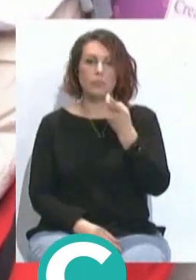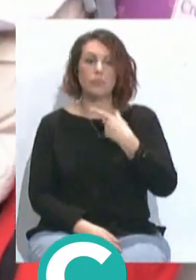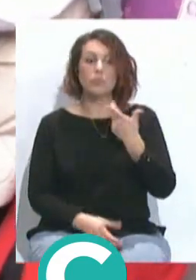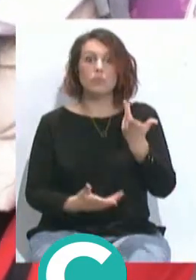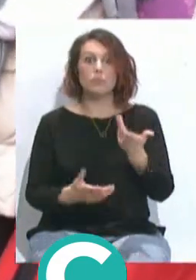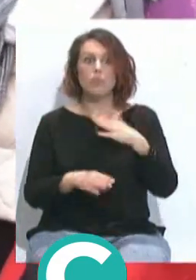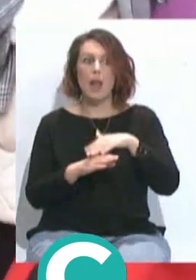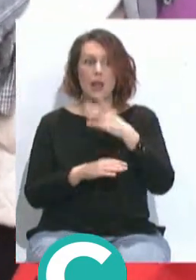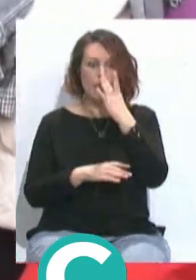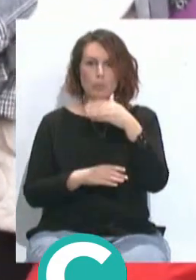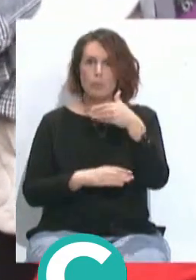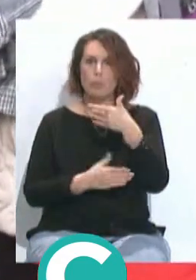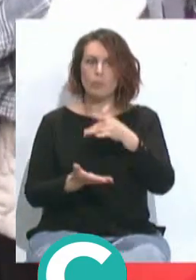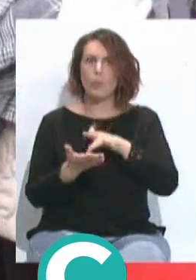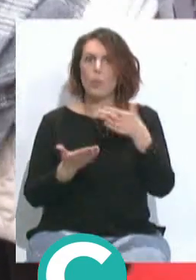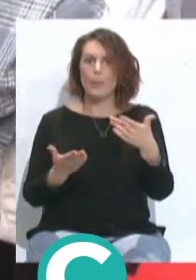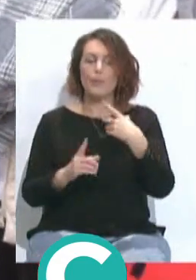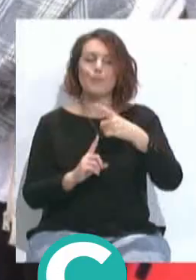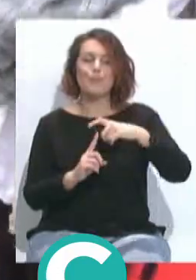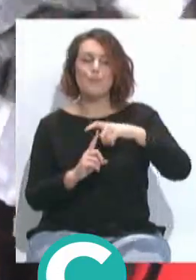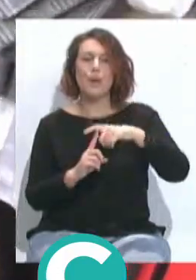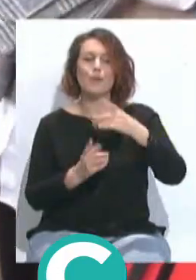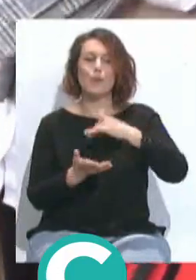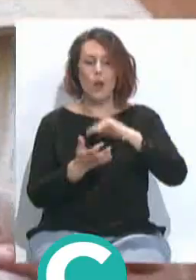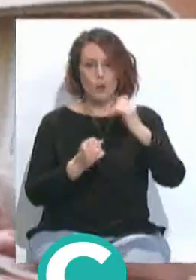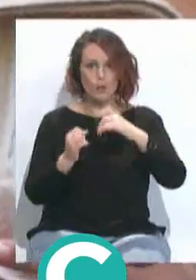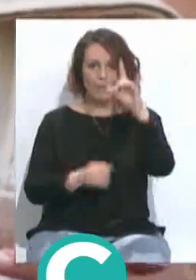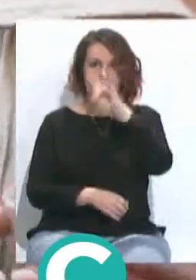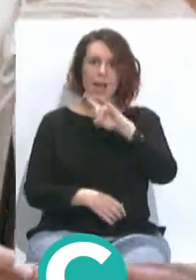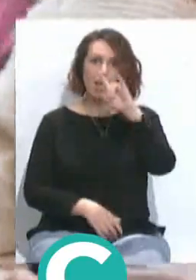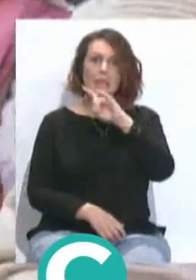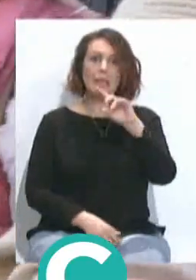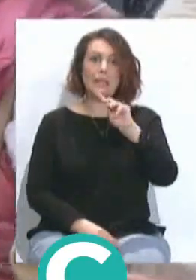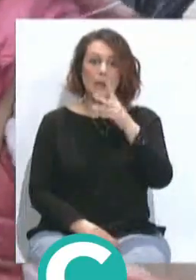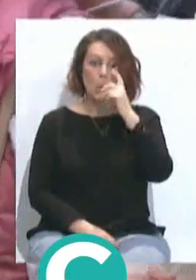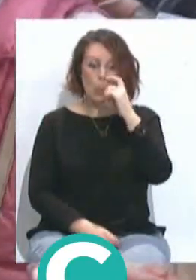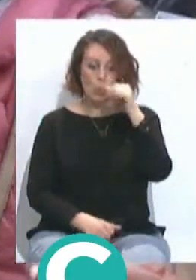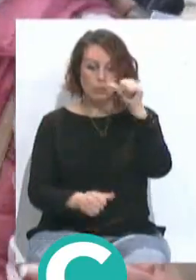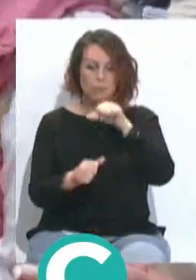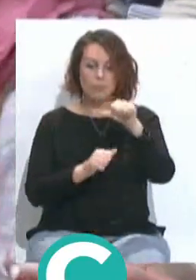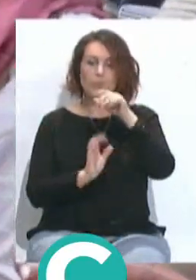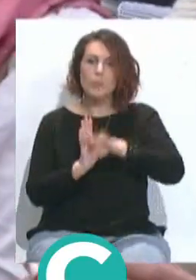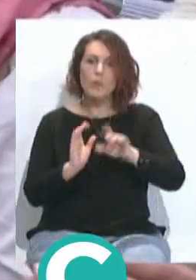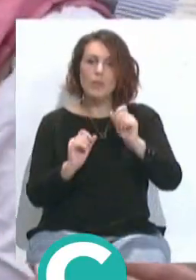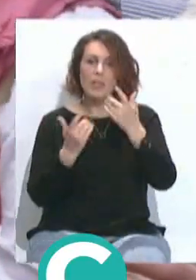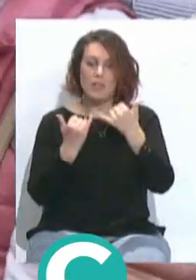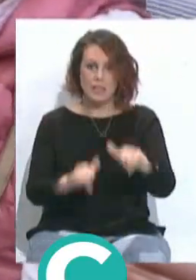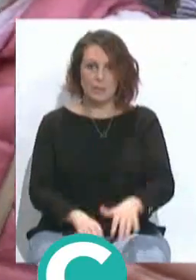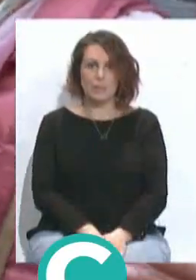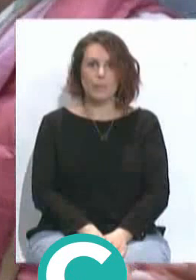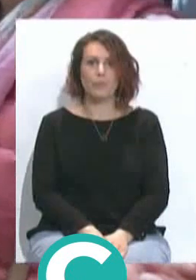año para el próximo carnaval, sino que en mayo llegará el concurso del Falla y a partir del 3 de junio la programación oficial de la fiesta.